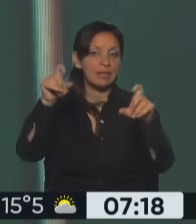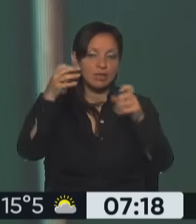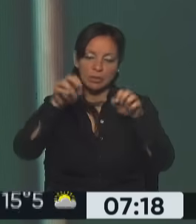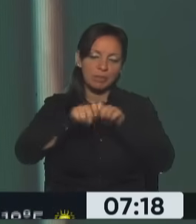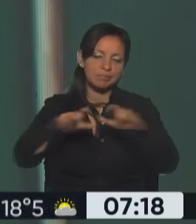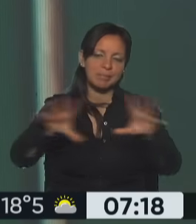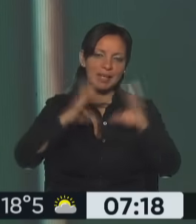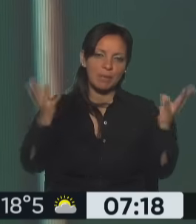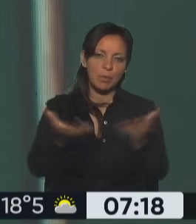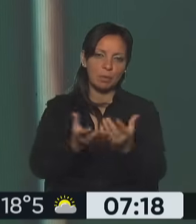seguramente Así es Muchas gracias sale más